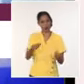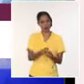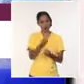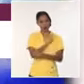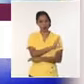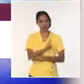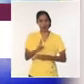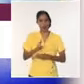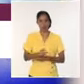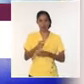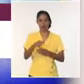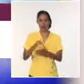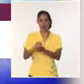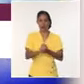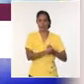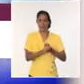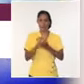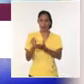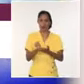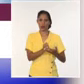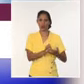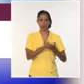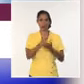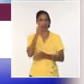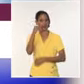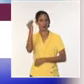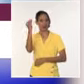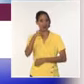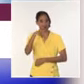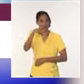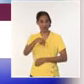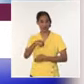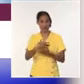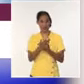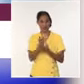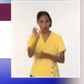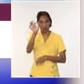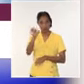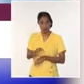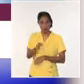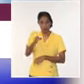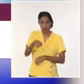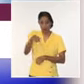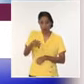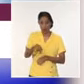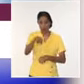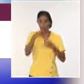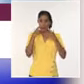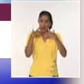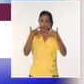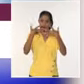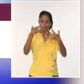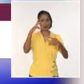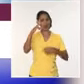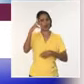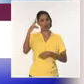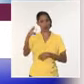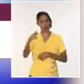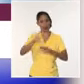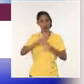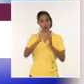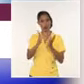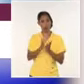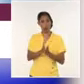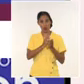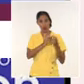dignidad, fidelidad y sabiduría. Por eso, este día de Nelson Mandela es una oportunidad para reflexionar sobre su legado y